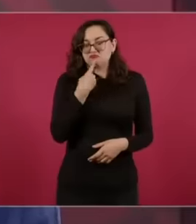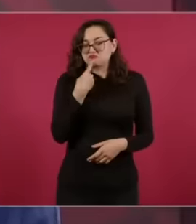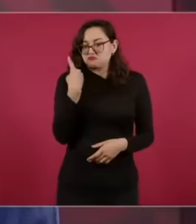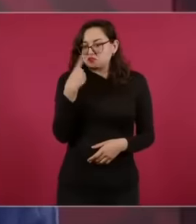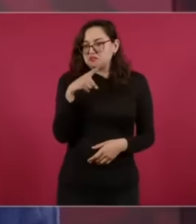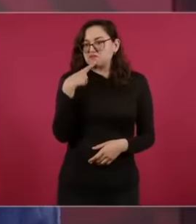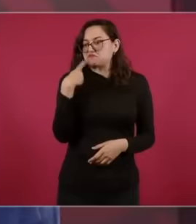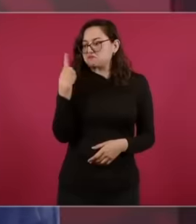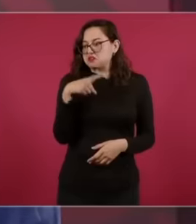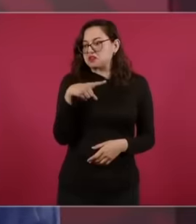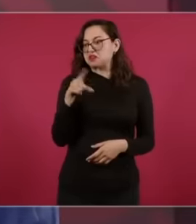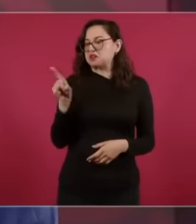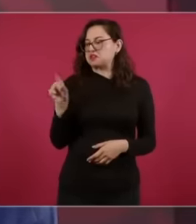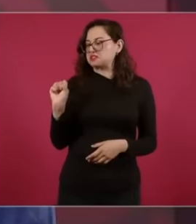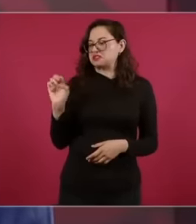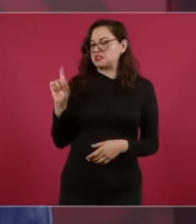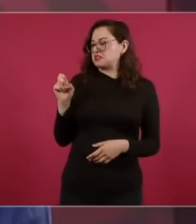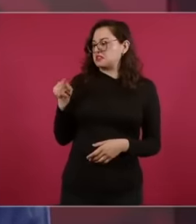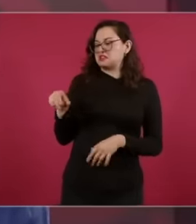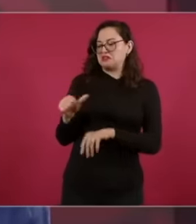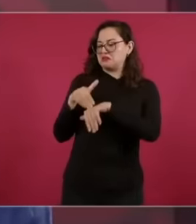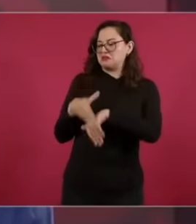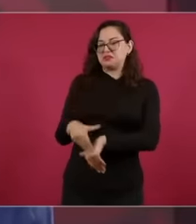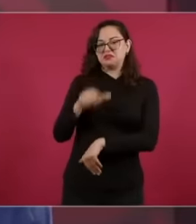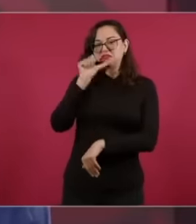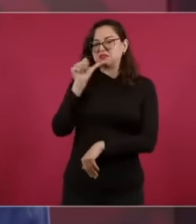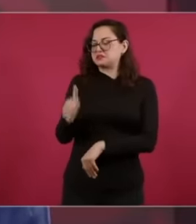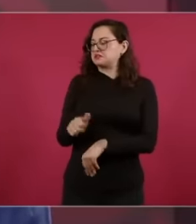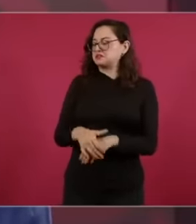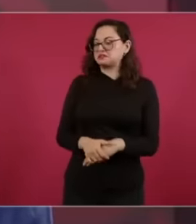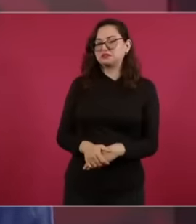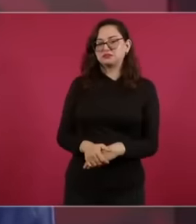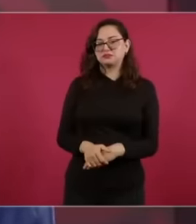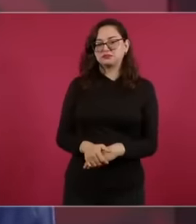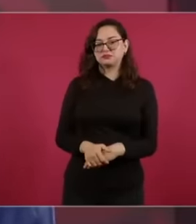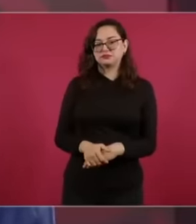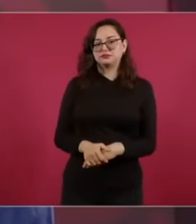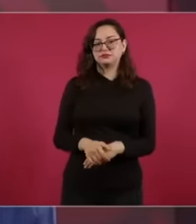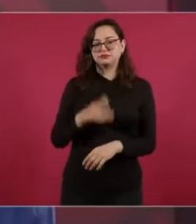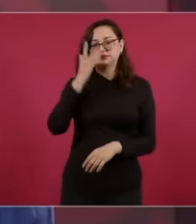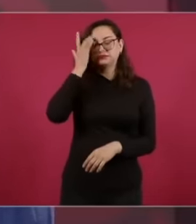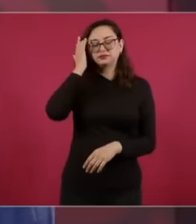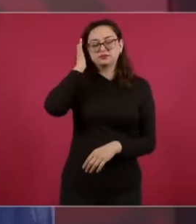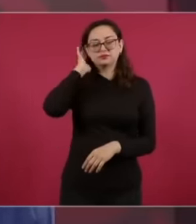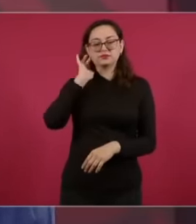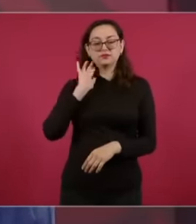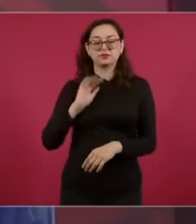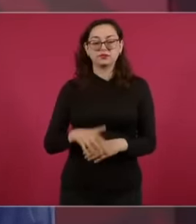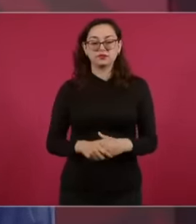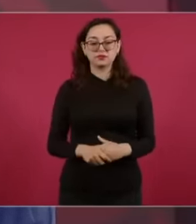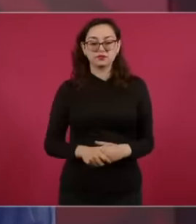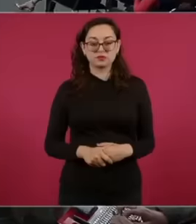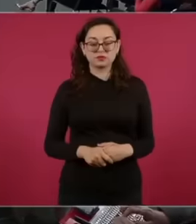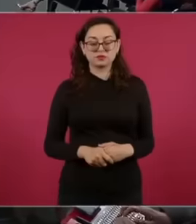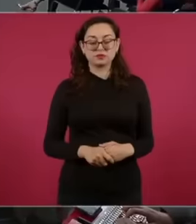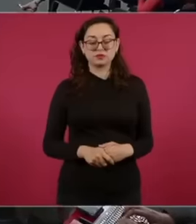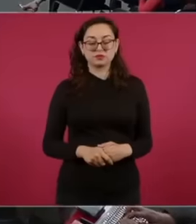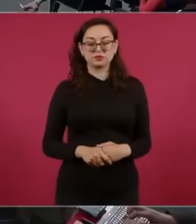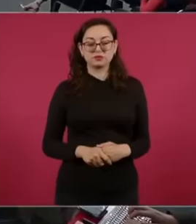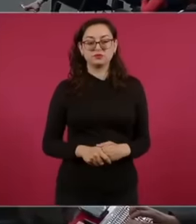y acusaba al ejército de no cooperar. Hasta yo, esto fue